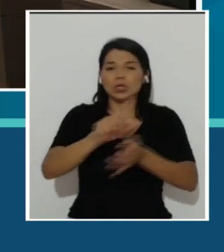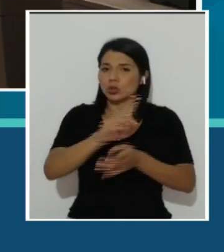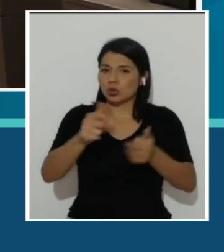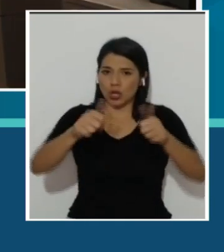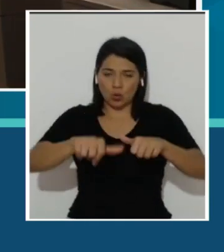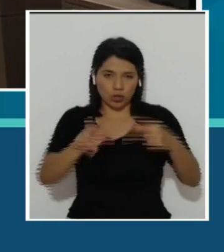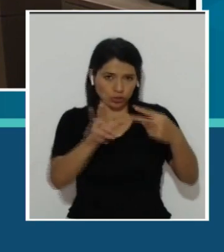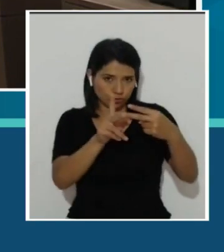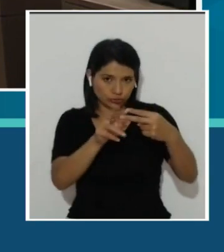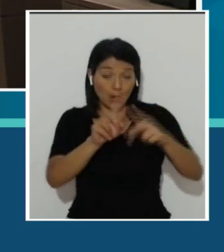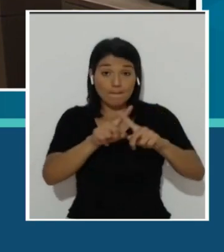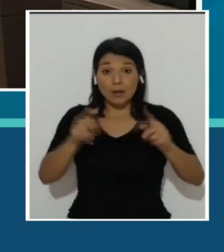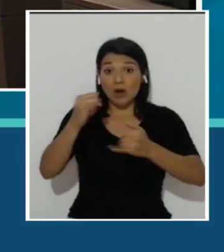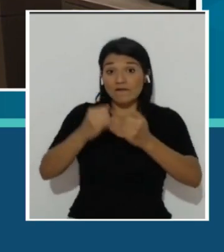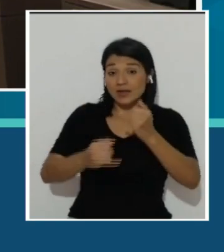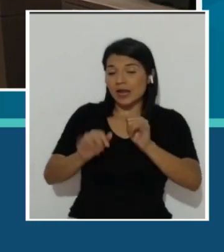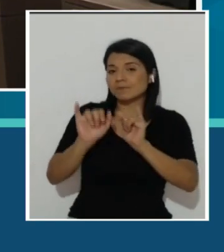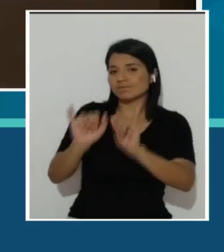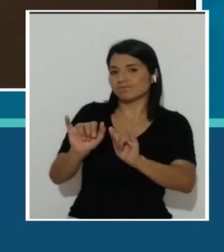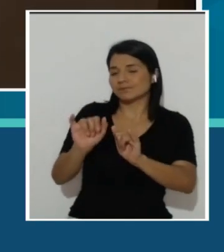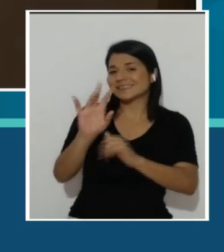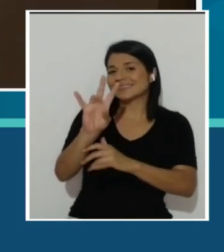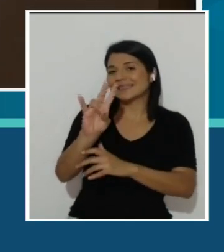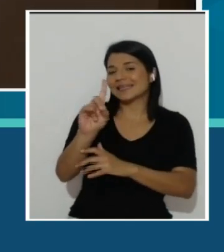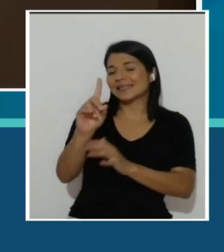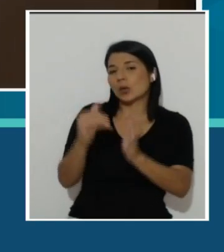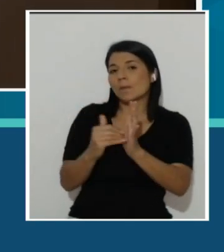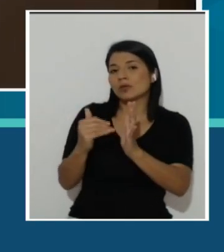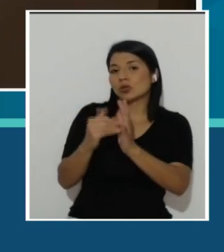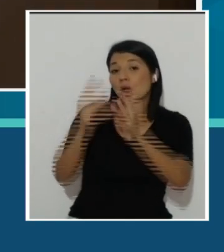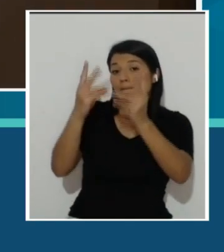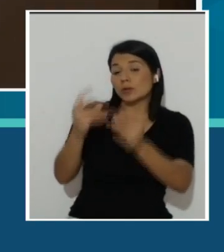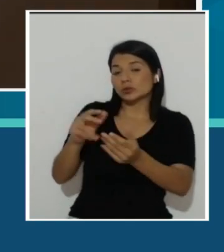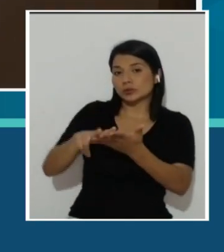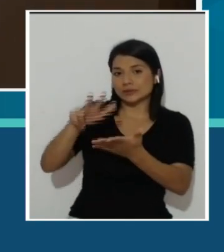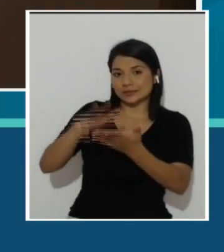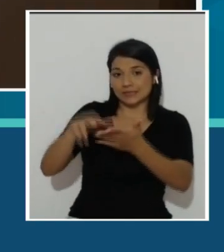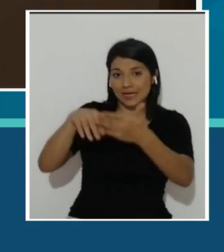millones será el presupuesto extraordinario aprobado en la Asamblea Legislativa.